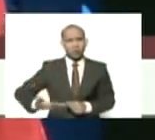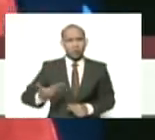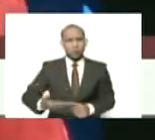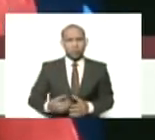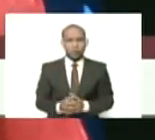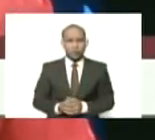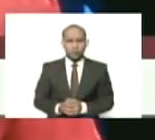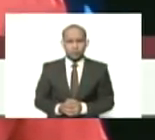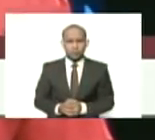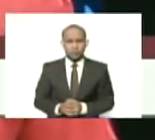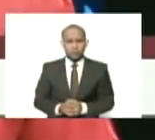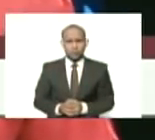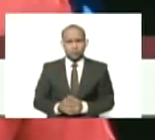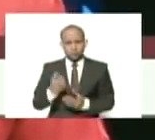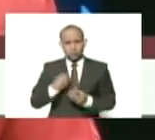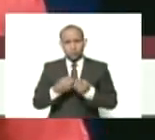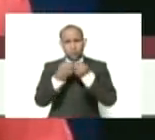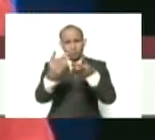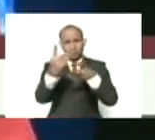Se lo voy a ir detallando.